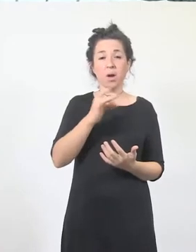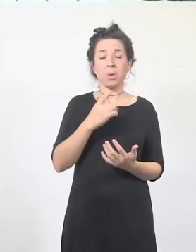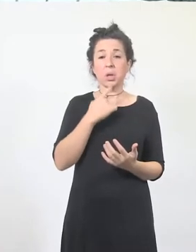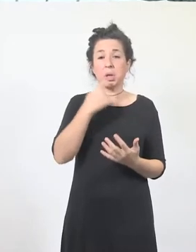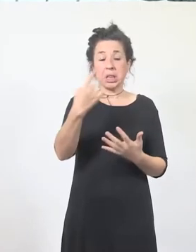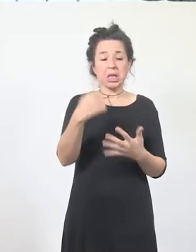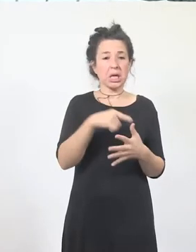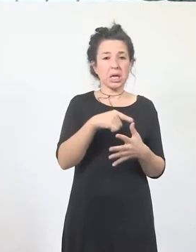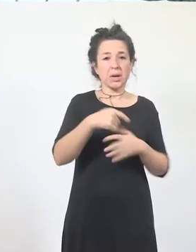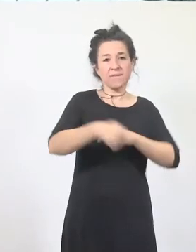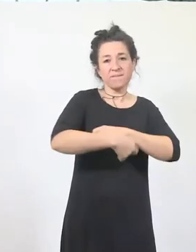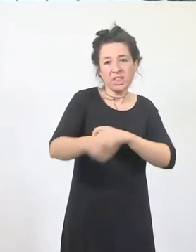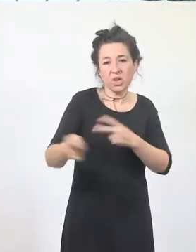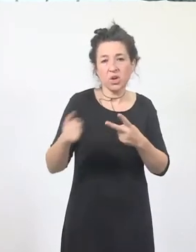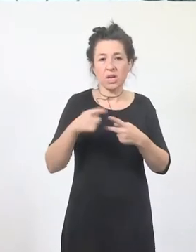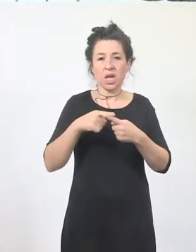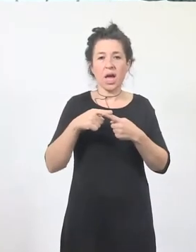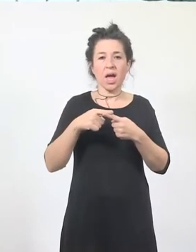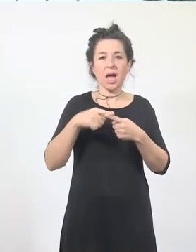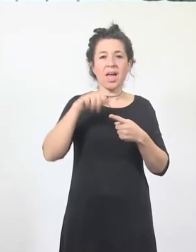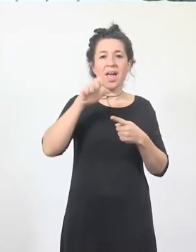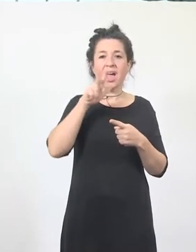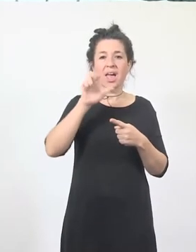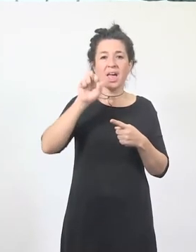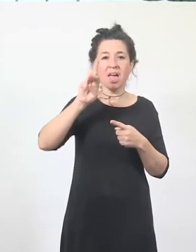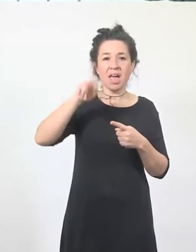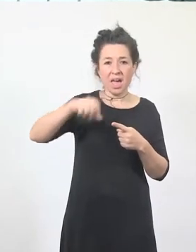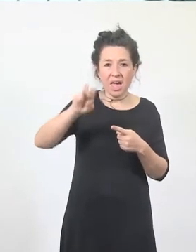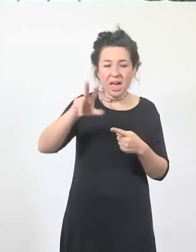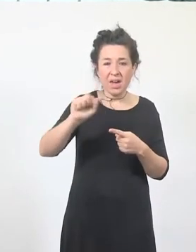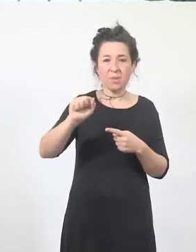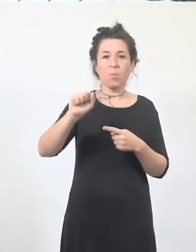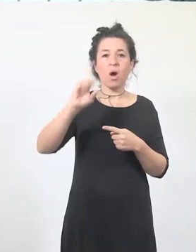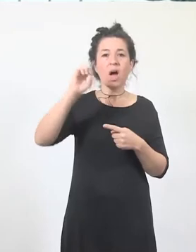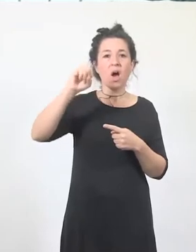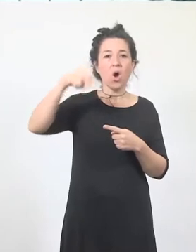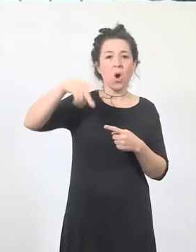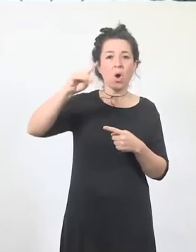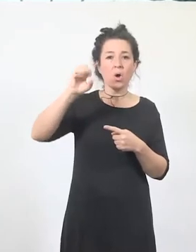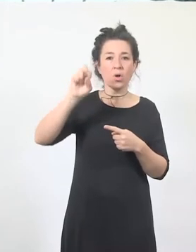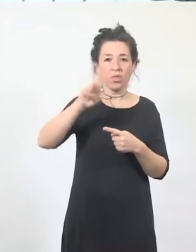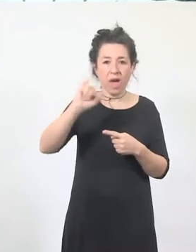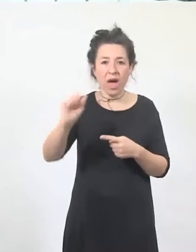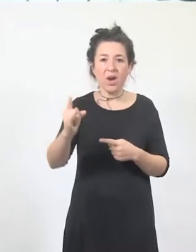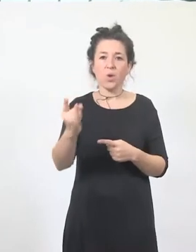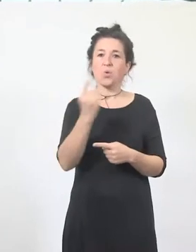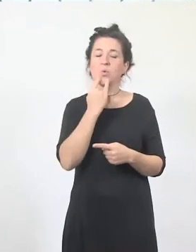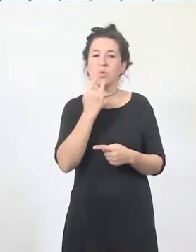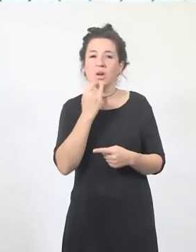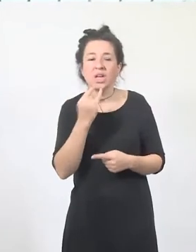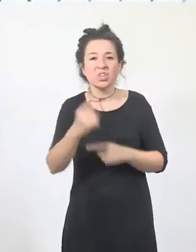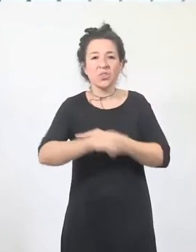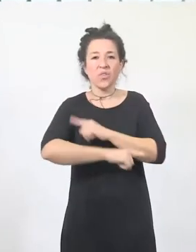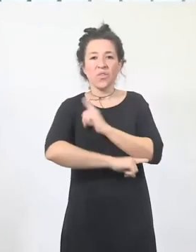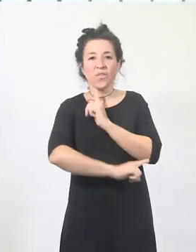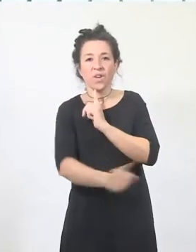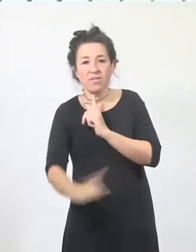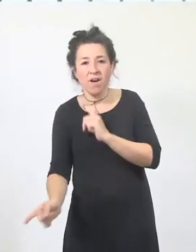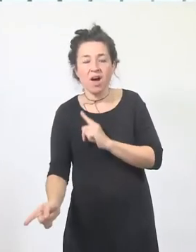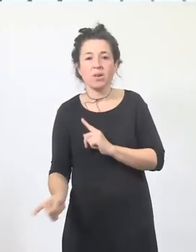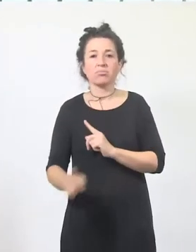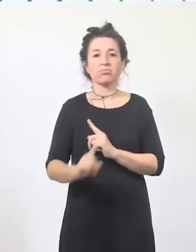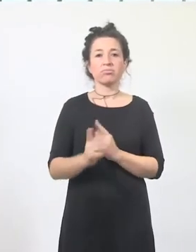puedo mencionar, pues Vitoria, Ermua, Ondarroa, Getxo, Bilbao y